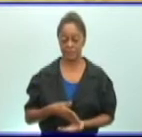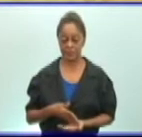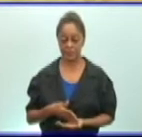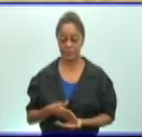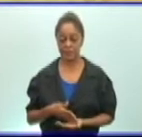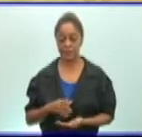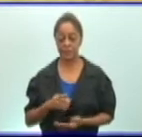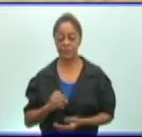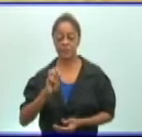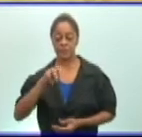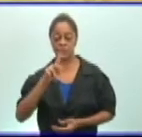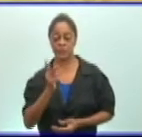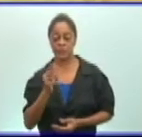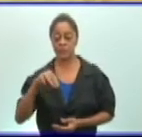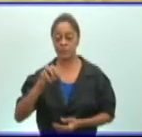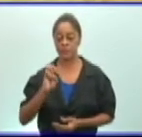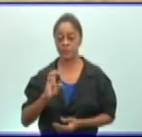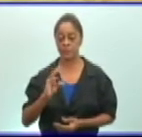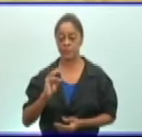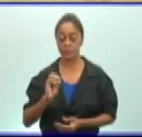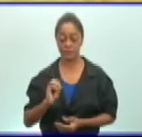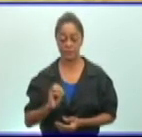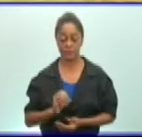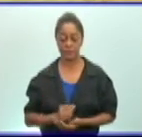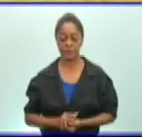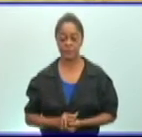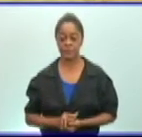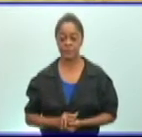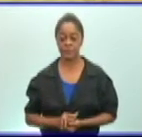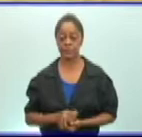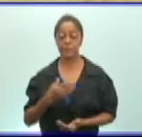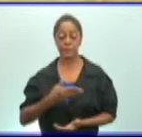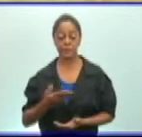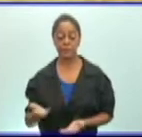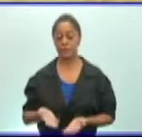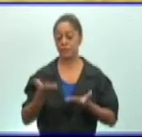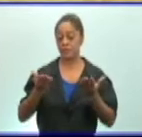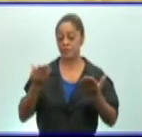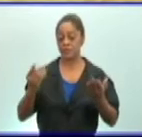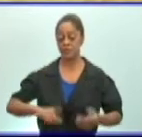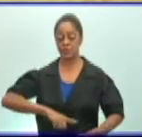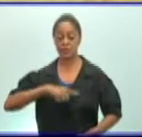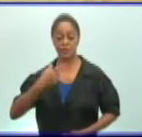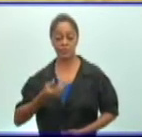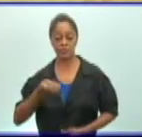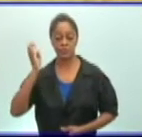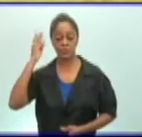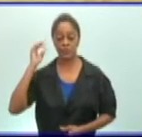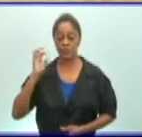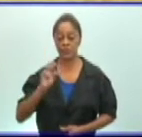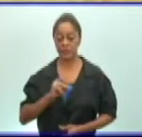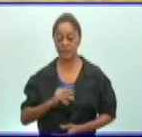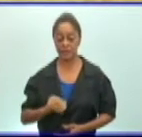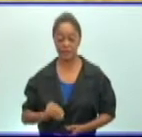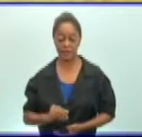periodo cretomicénico, que va a permitir un desarrollo de la cultura griega.